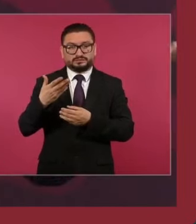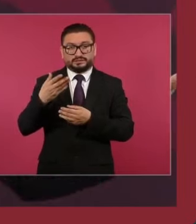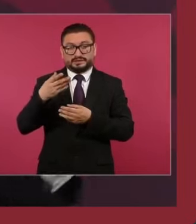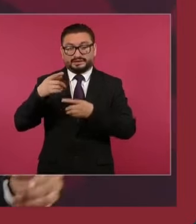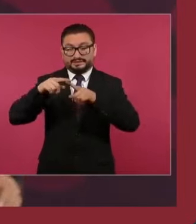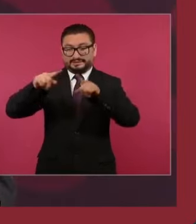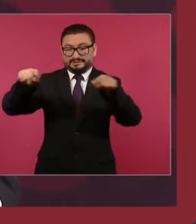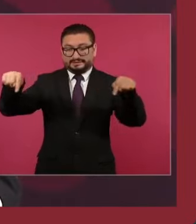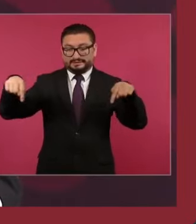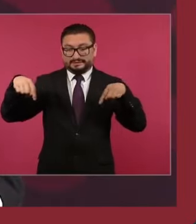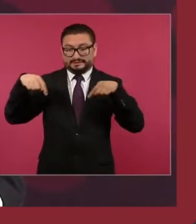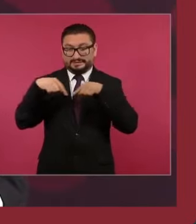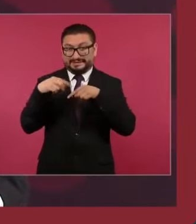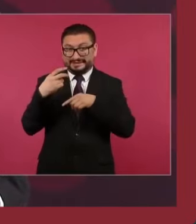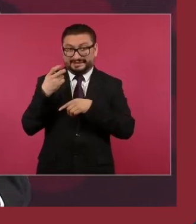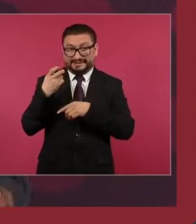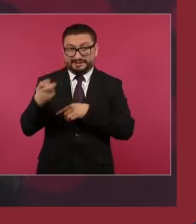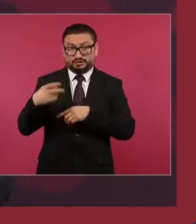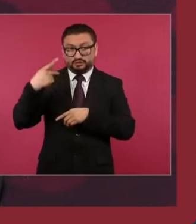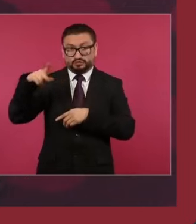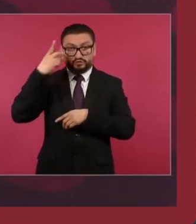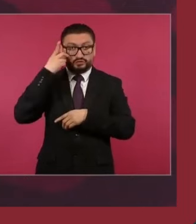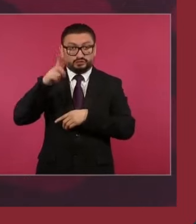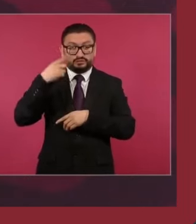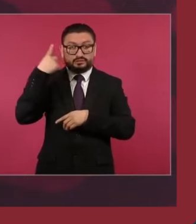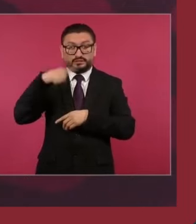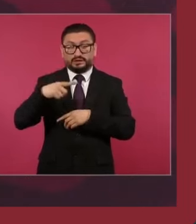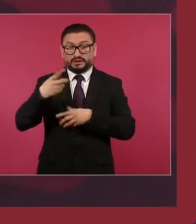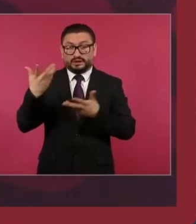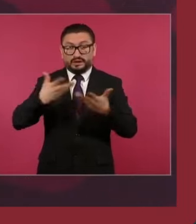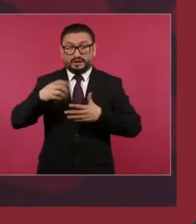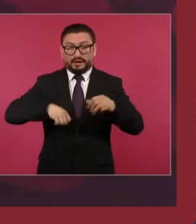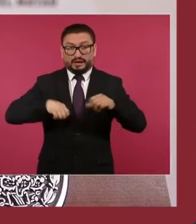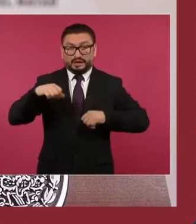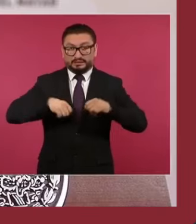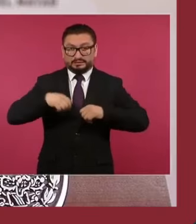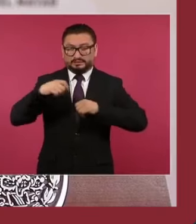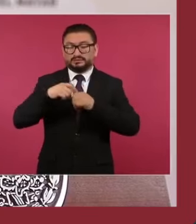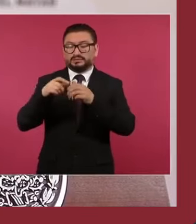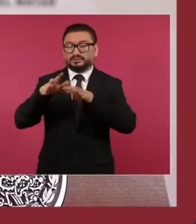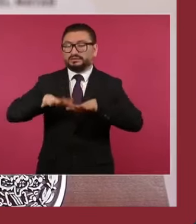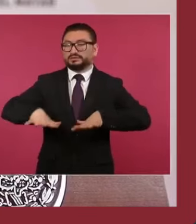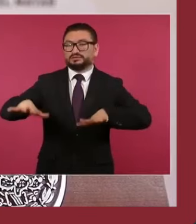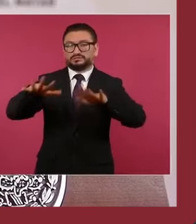esa propiedad a una actividad que destruye